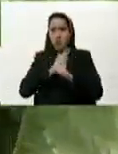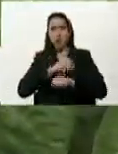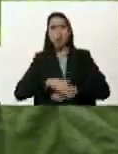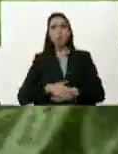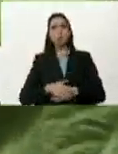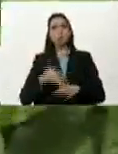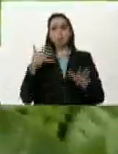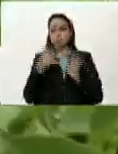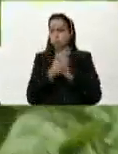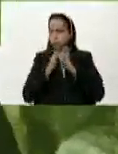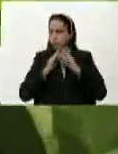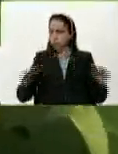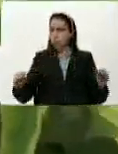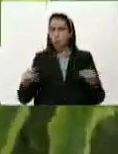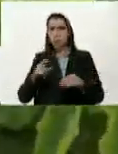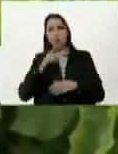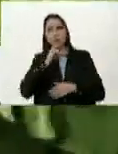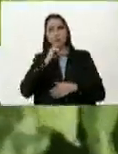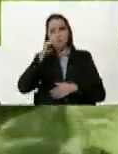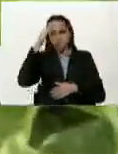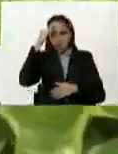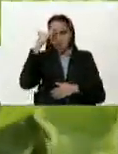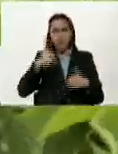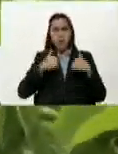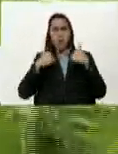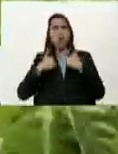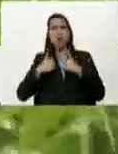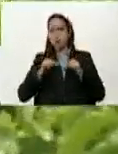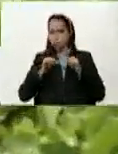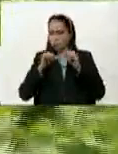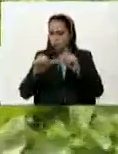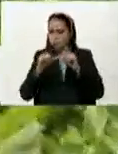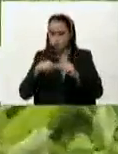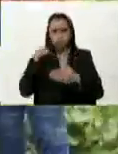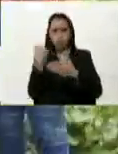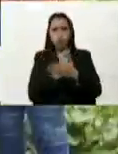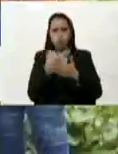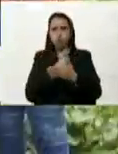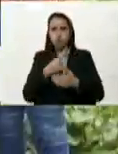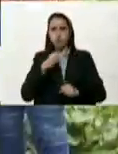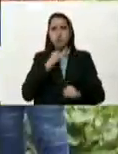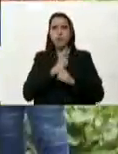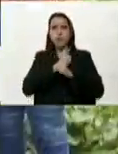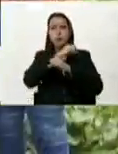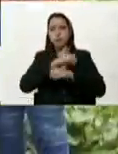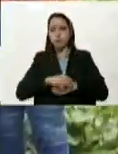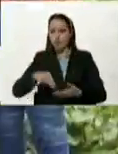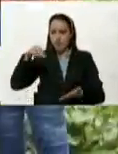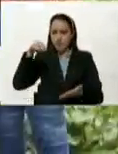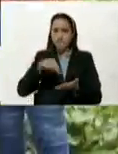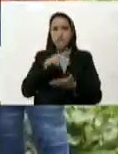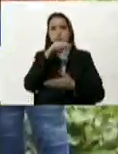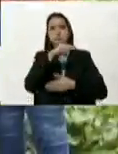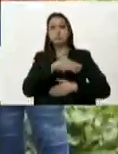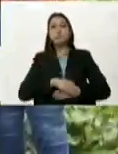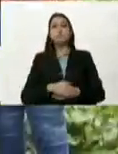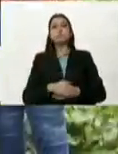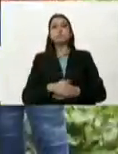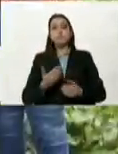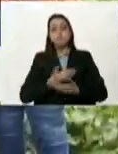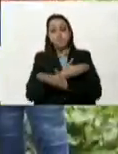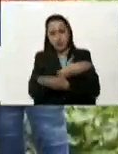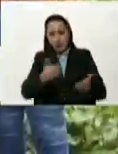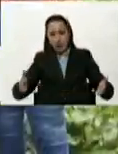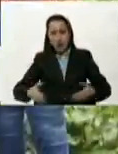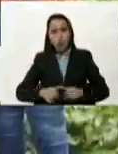las circunstancias pese a todas las vicisitudes ahí están nuestros campesinos bien parados de pie trabajando dando la cara